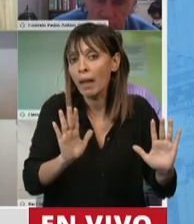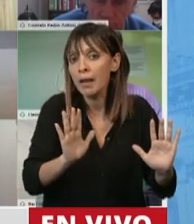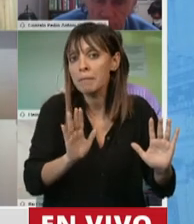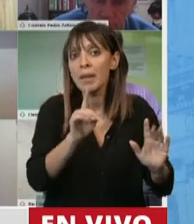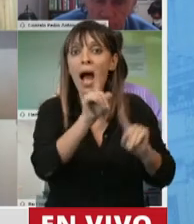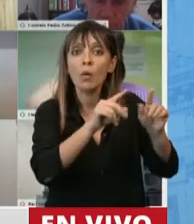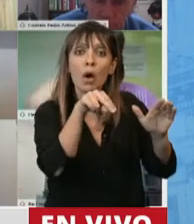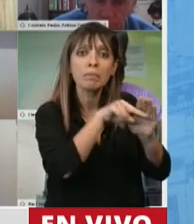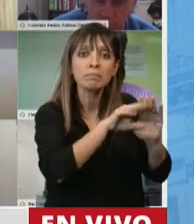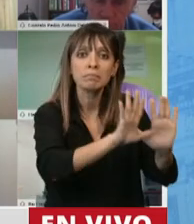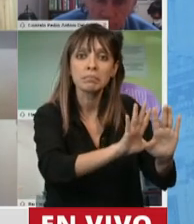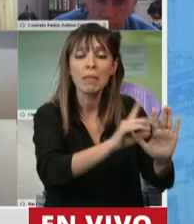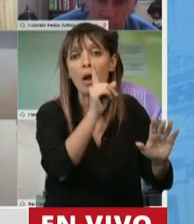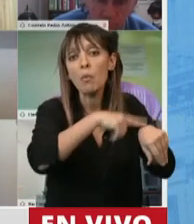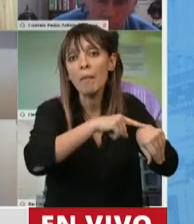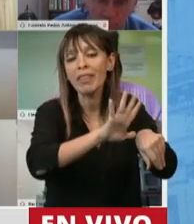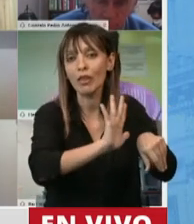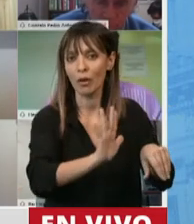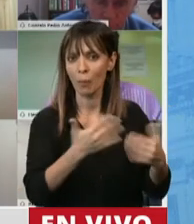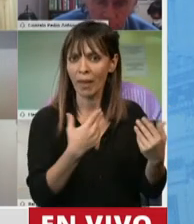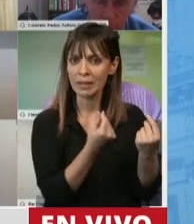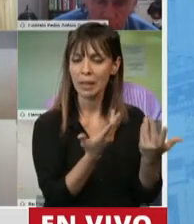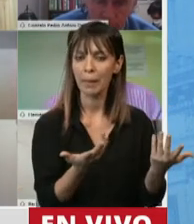algunos pacientes en algún momento de la enfermedad.